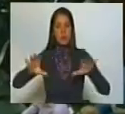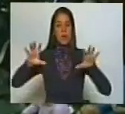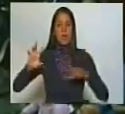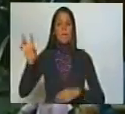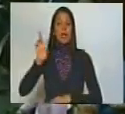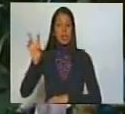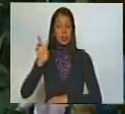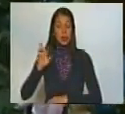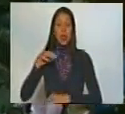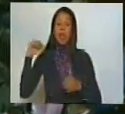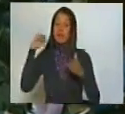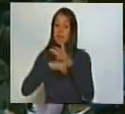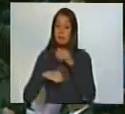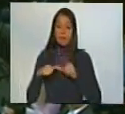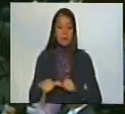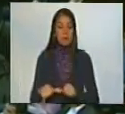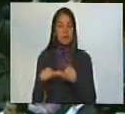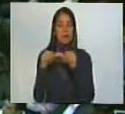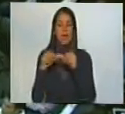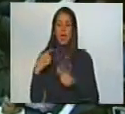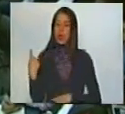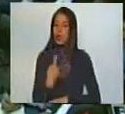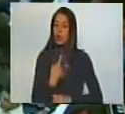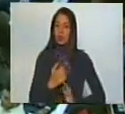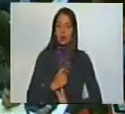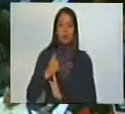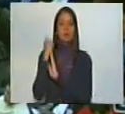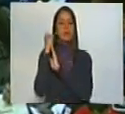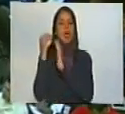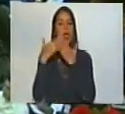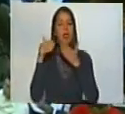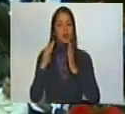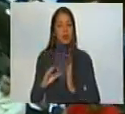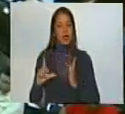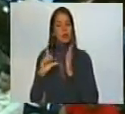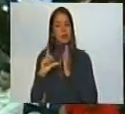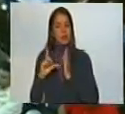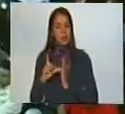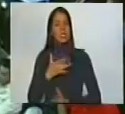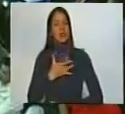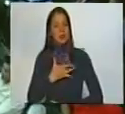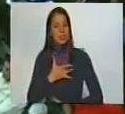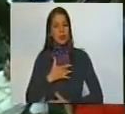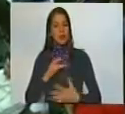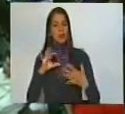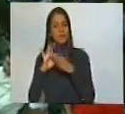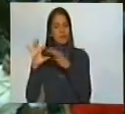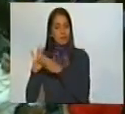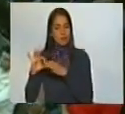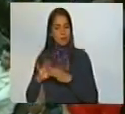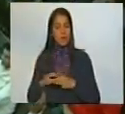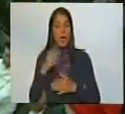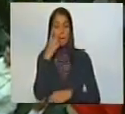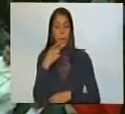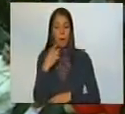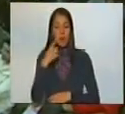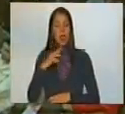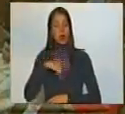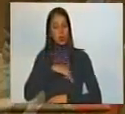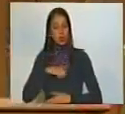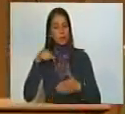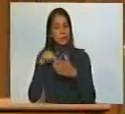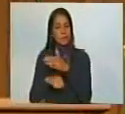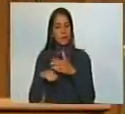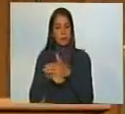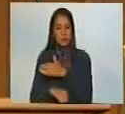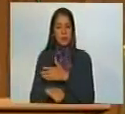A seguir luchando como dirigentes estudiantiles que sentimos las causas injustas de nuestros compañeros. A seguir luchando